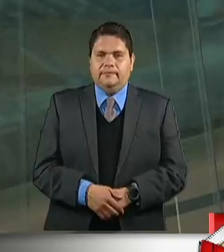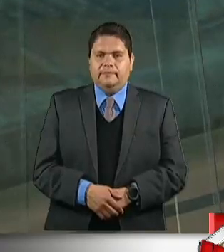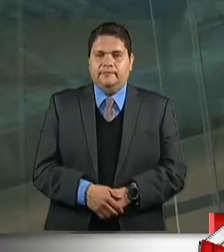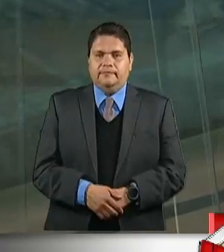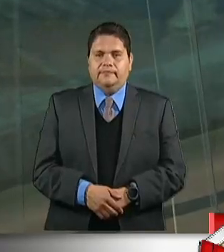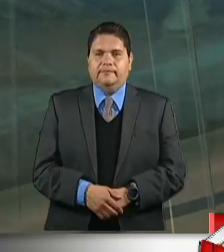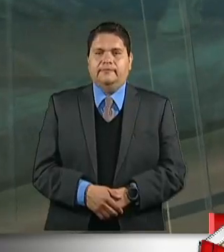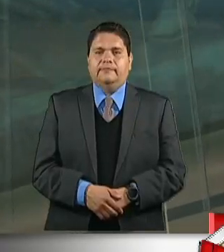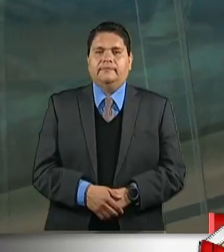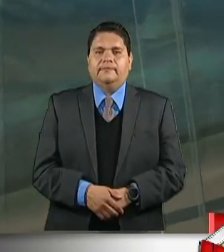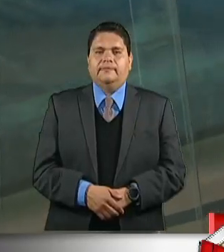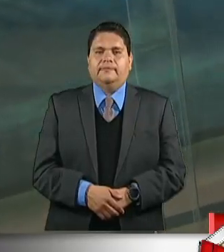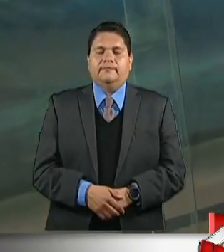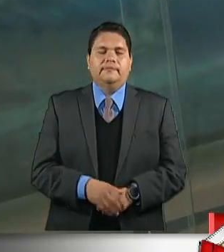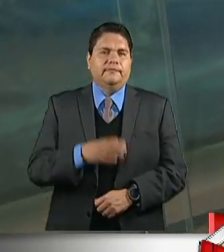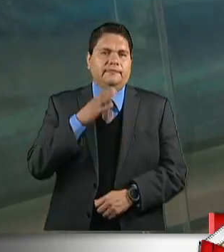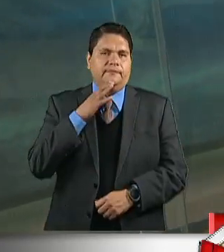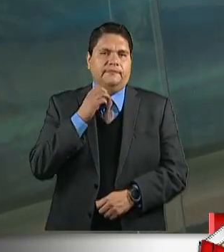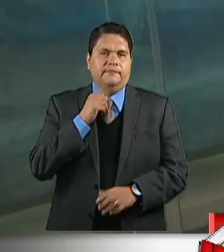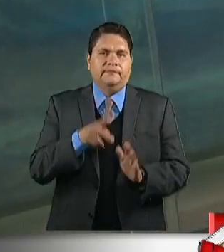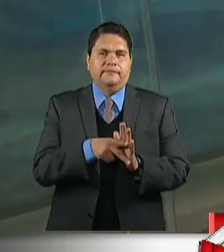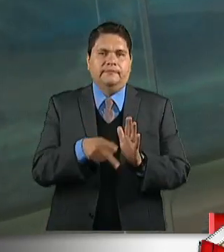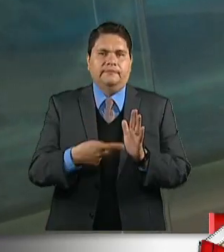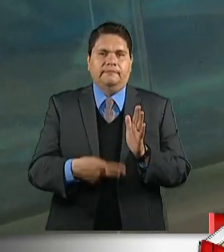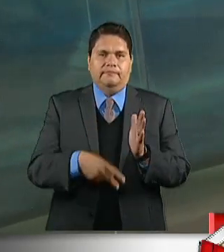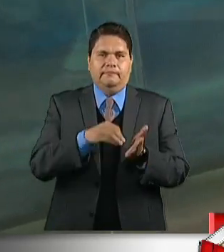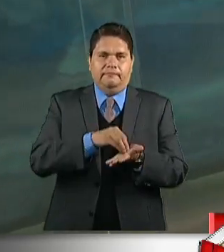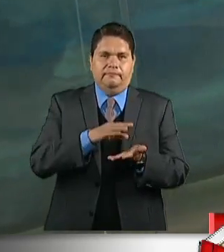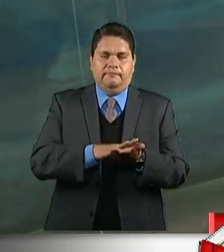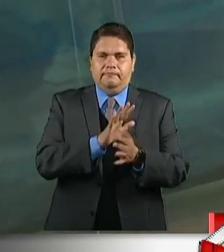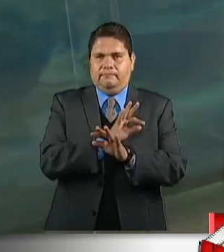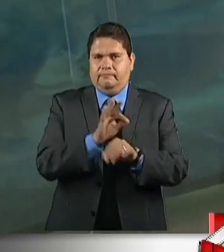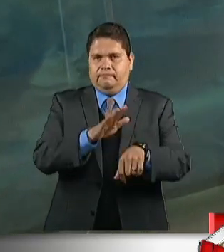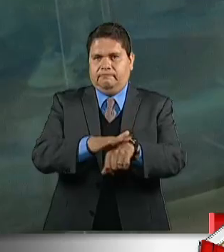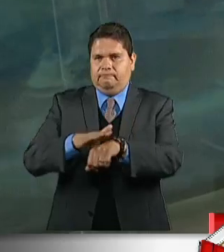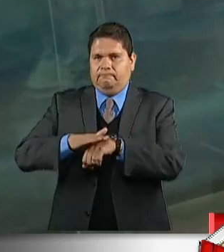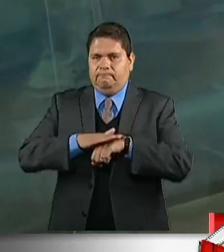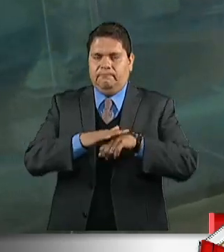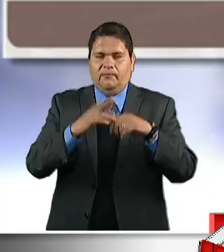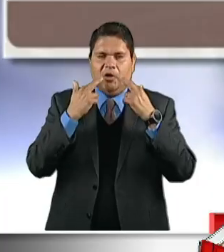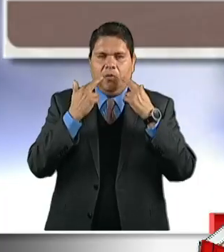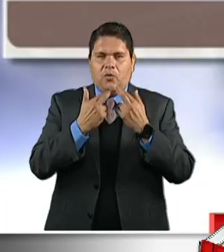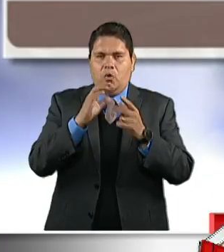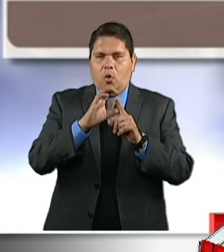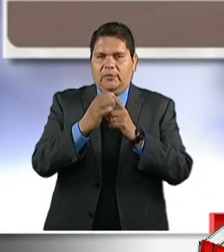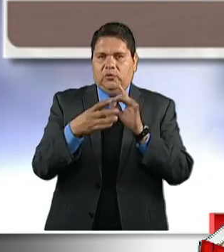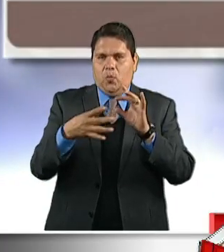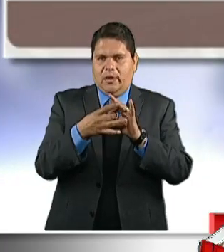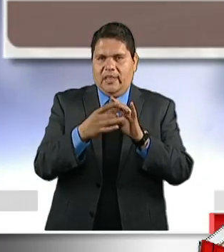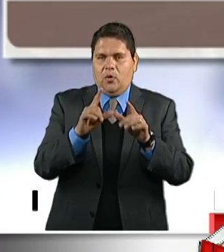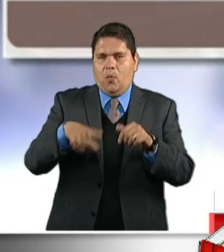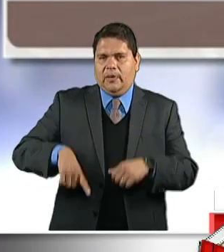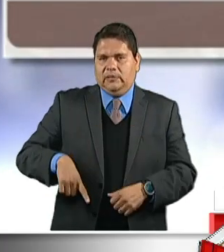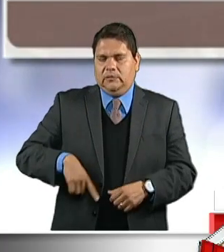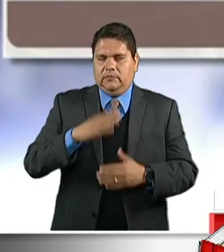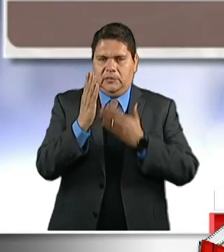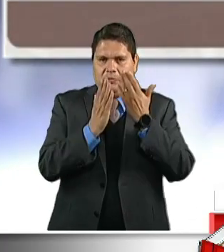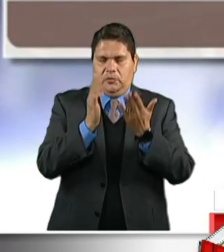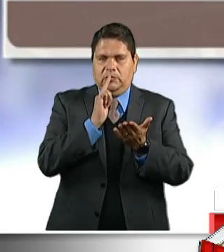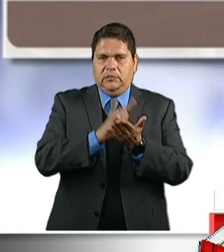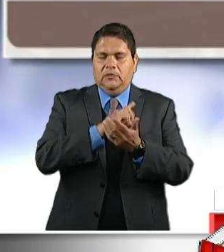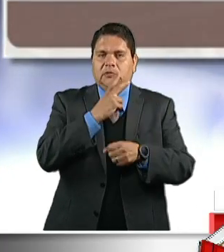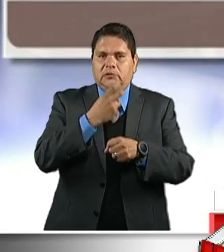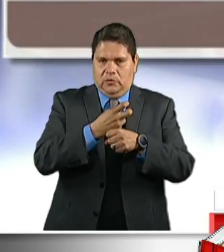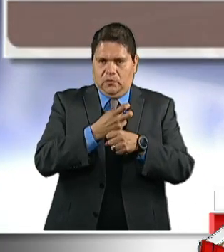y miren la gaceta parlamentaria del senado de la República publicó la convocatoria reunión de las comisiones Unidas de gobernación y estudios legislativos segunda